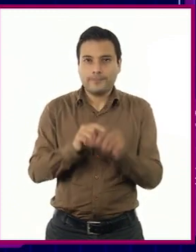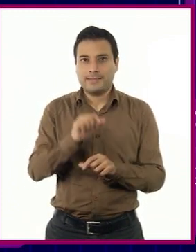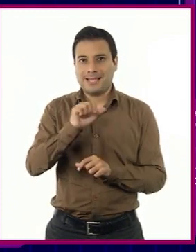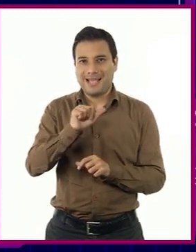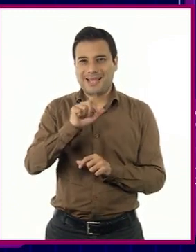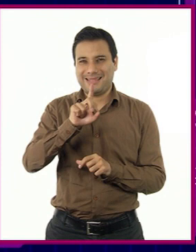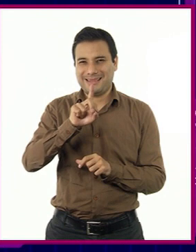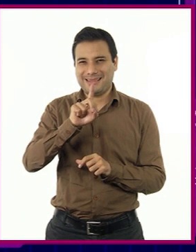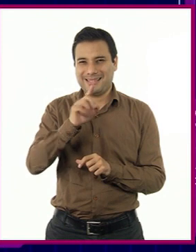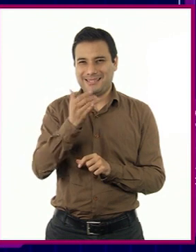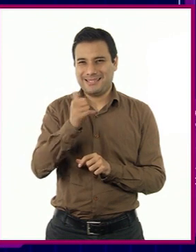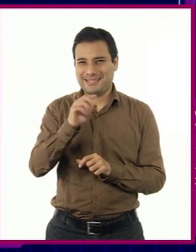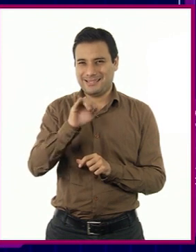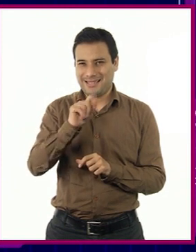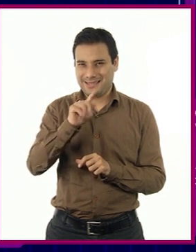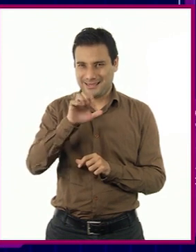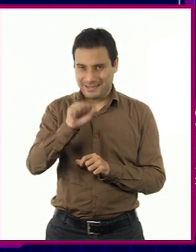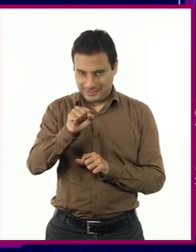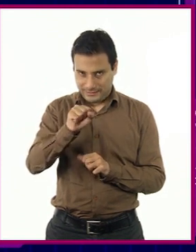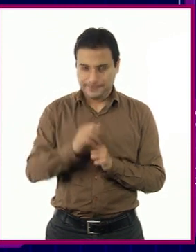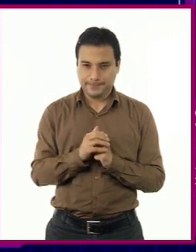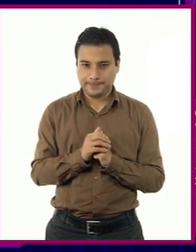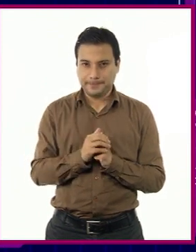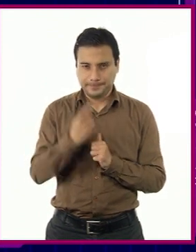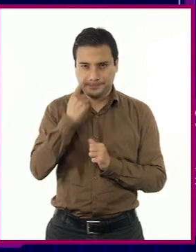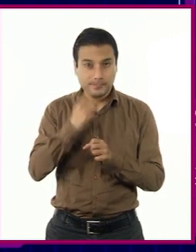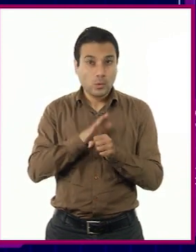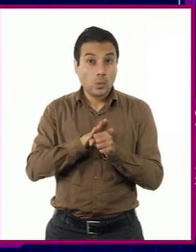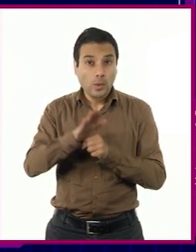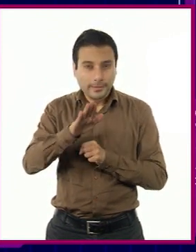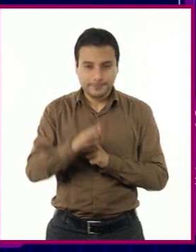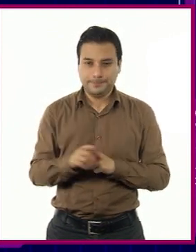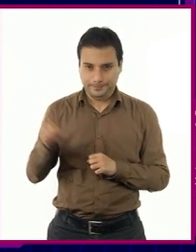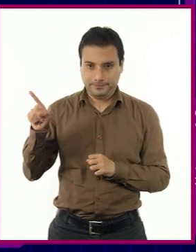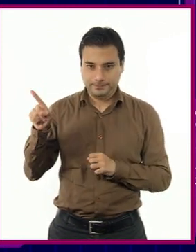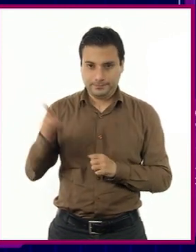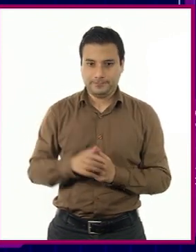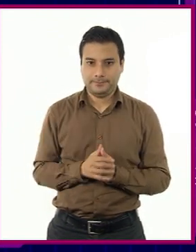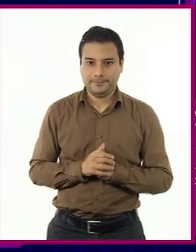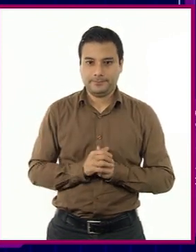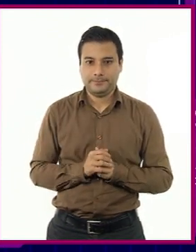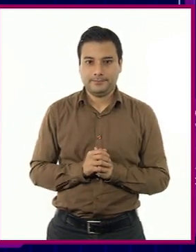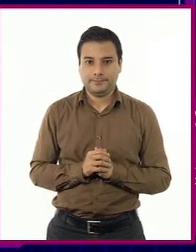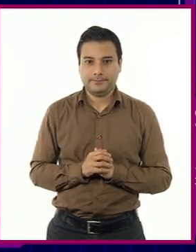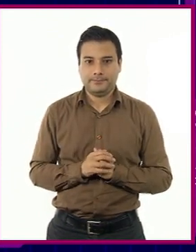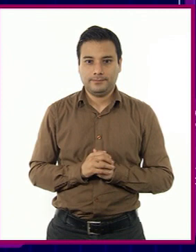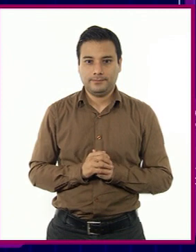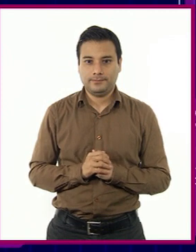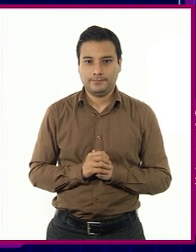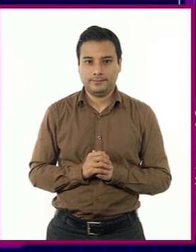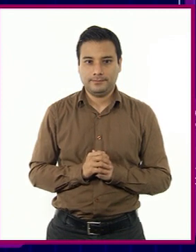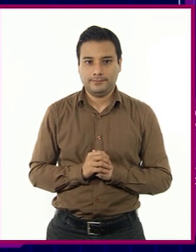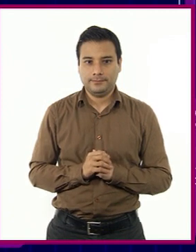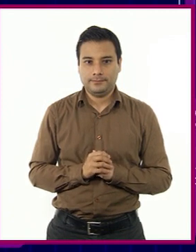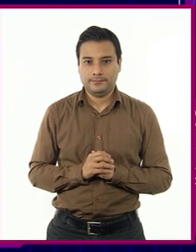y ángulo B y ángulo D, ángulo D y ángulo